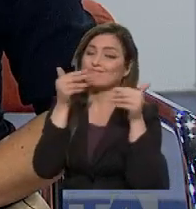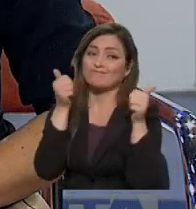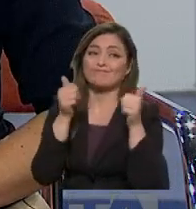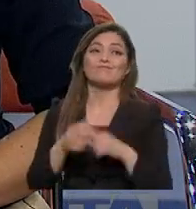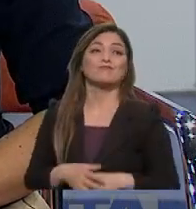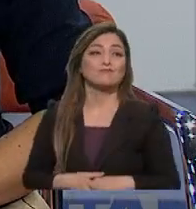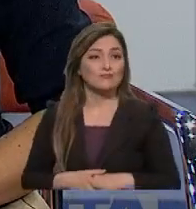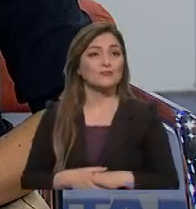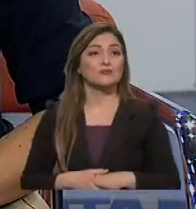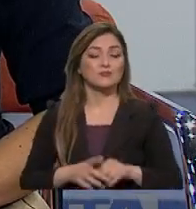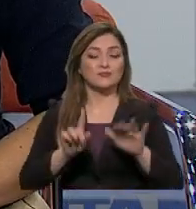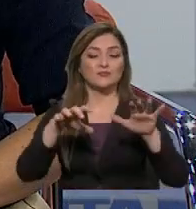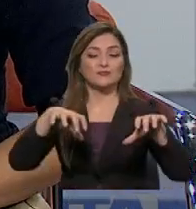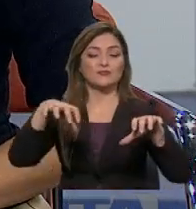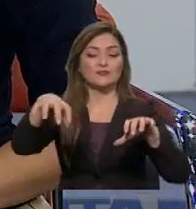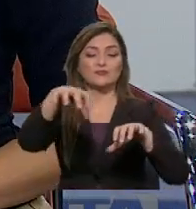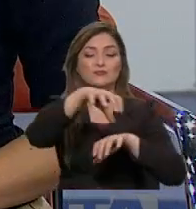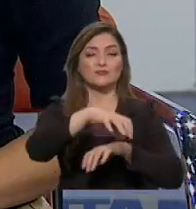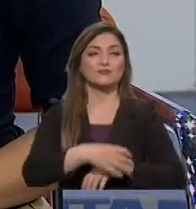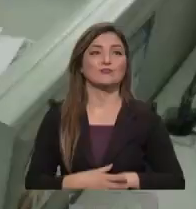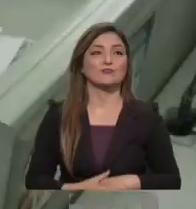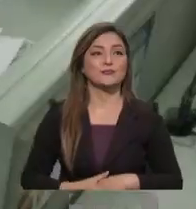fraudulenta, principalmente en 6 provincias.